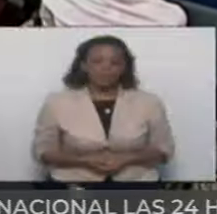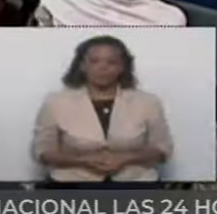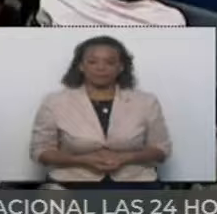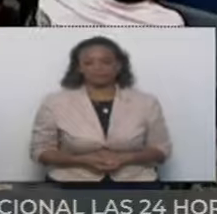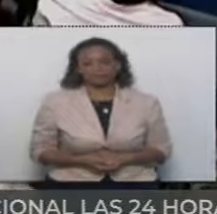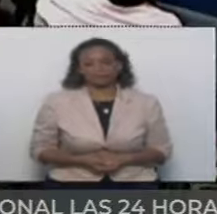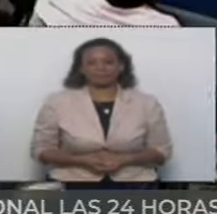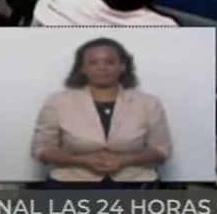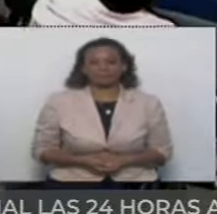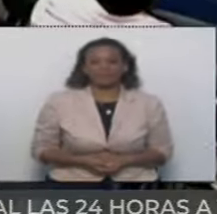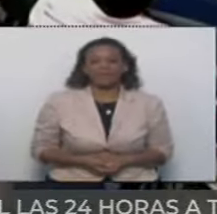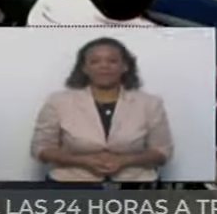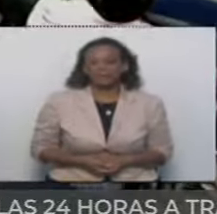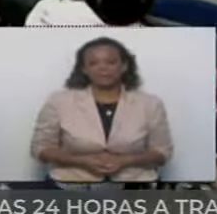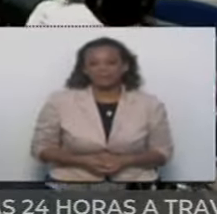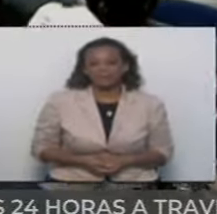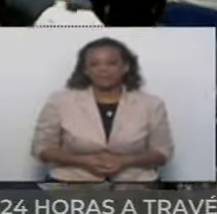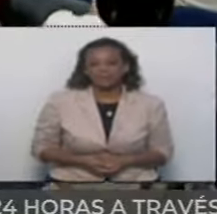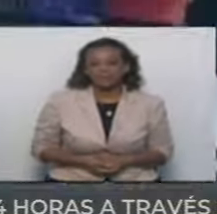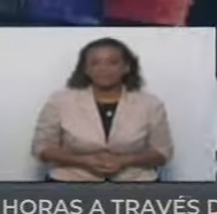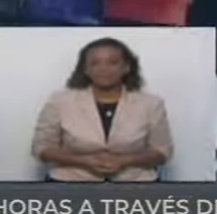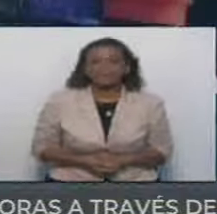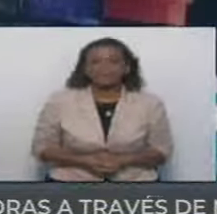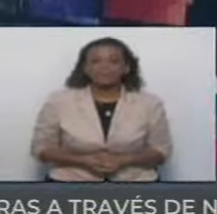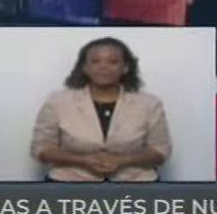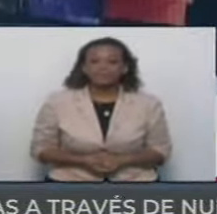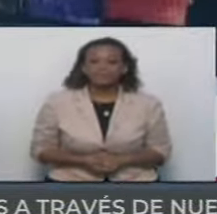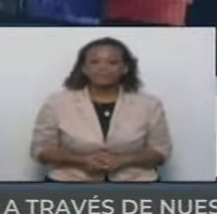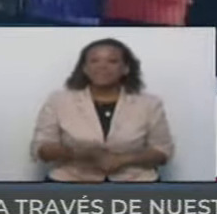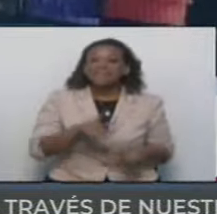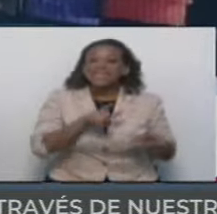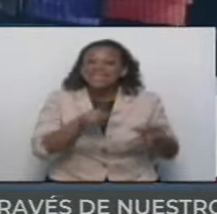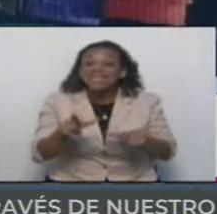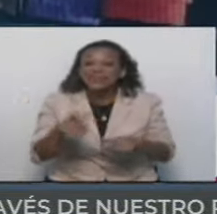Aquí estamos en el programa número 60.